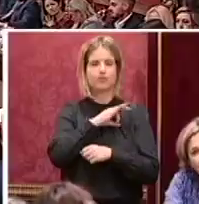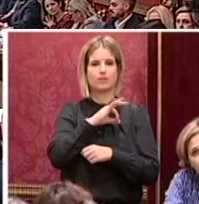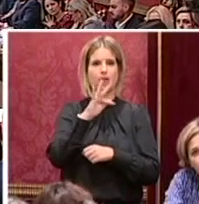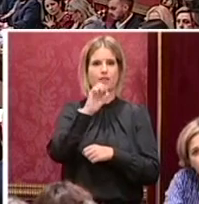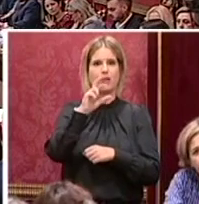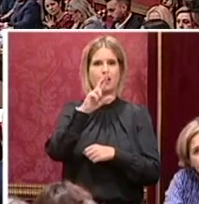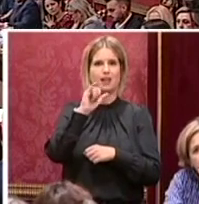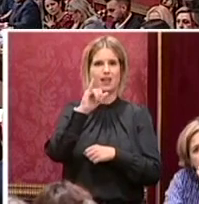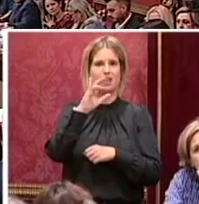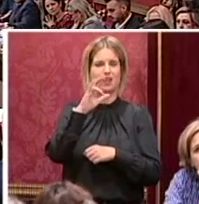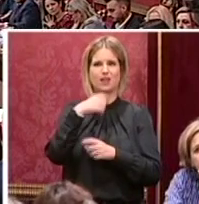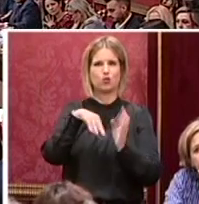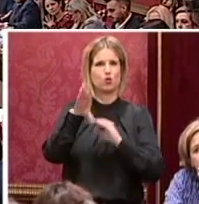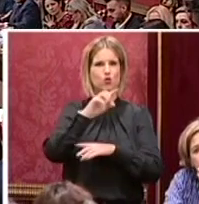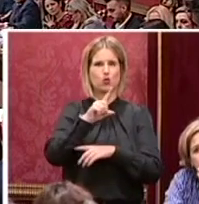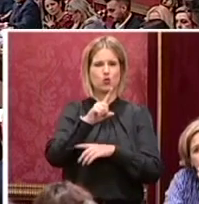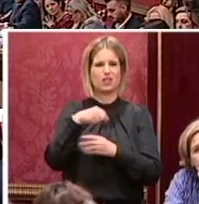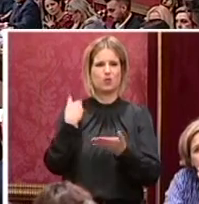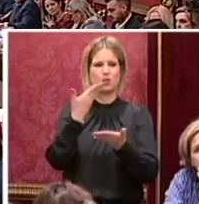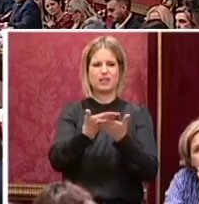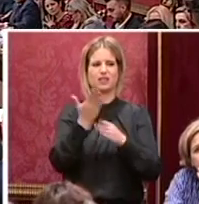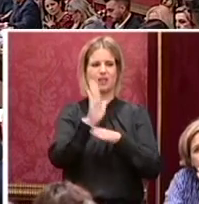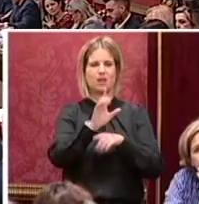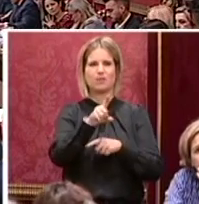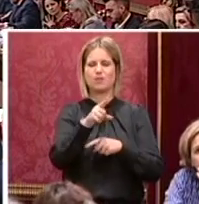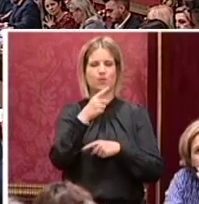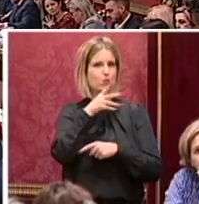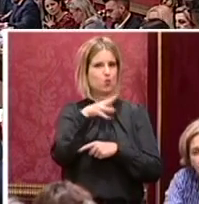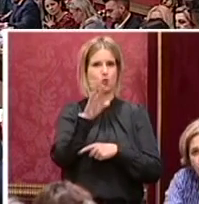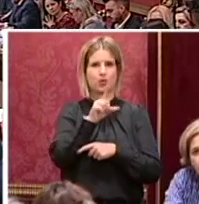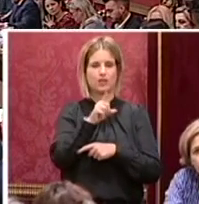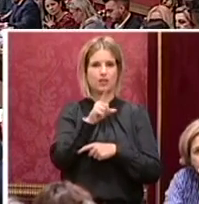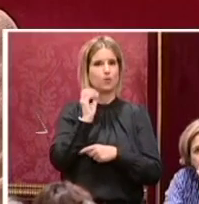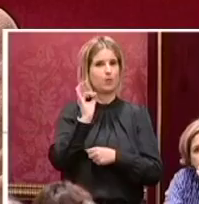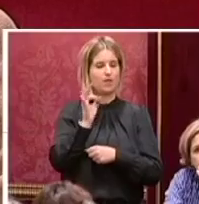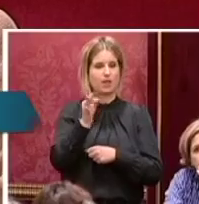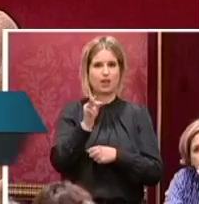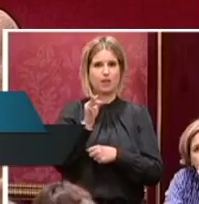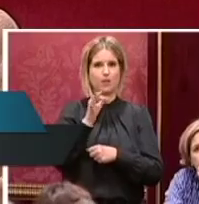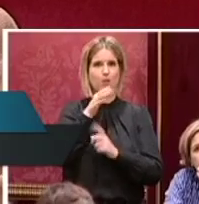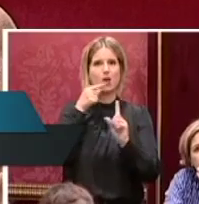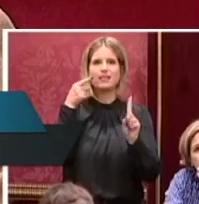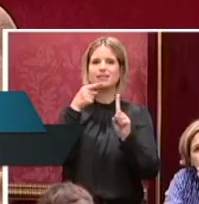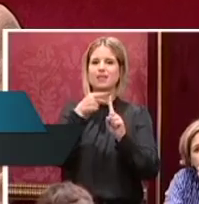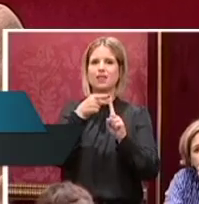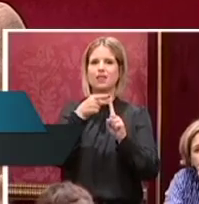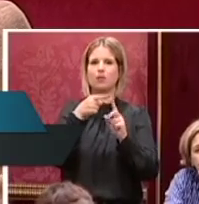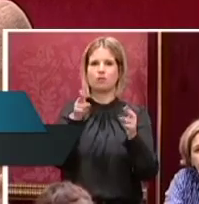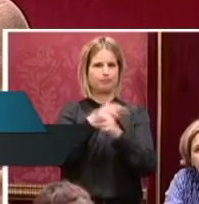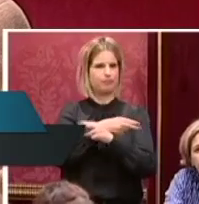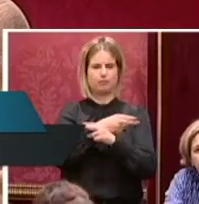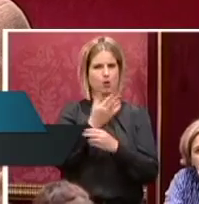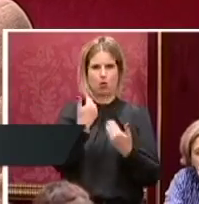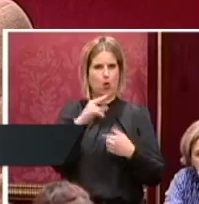trabajo. No entendemos que se traiga esta moción porque es verdad que no se tiene ninguna intención de liquidar la